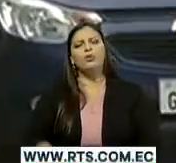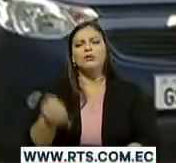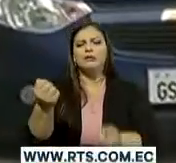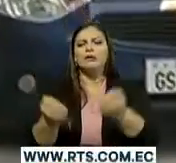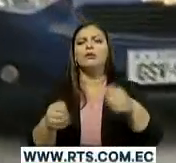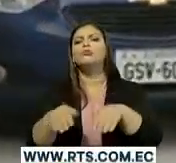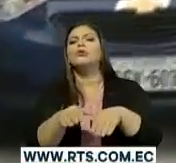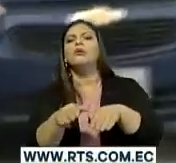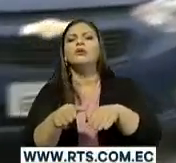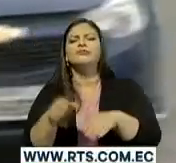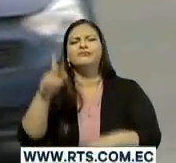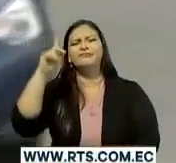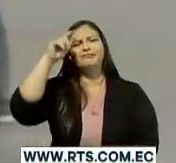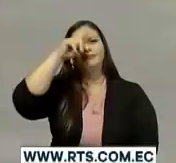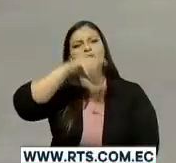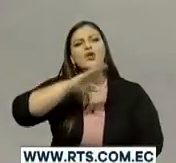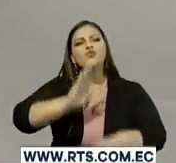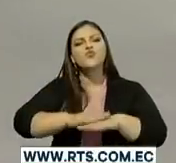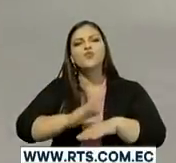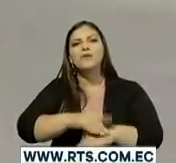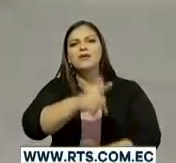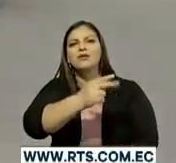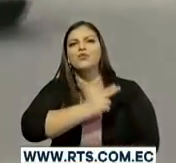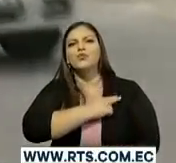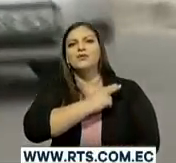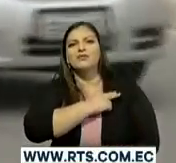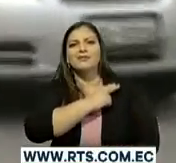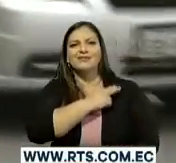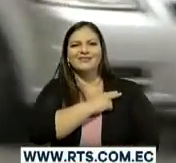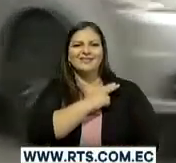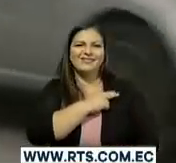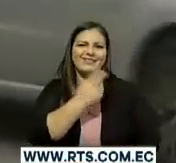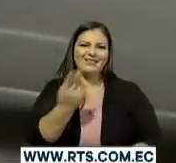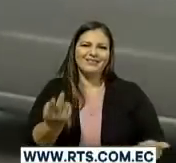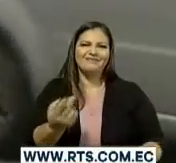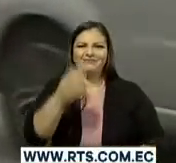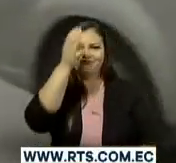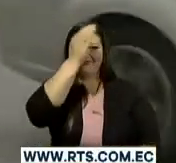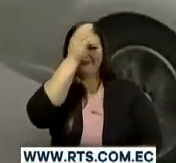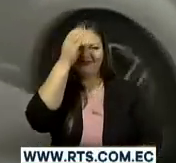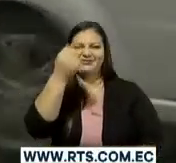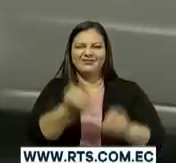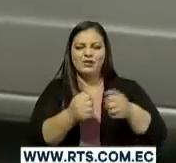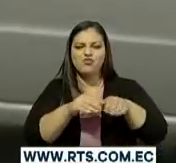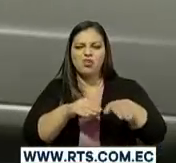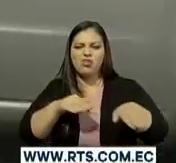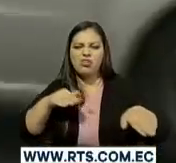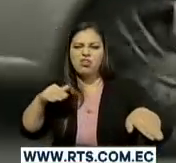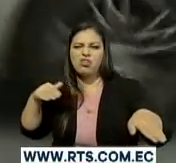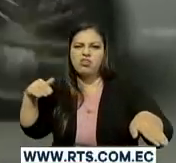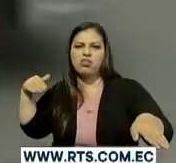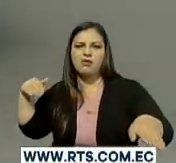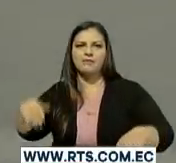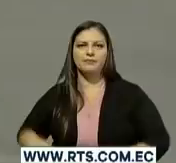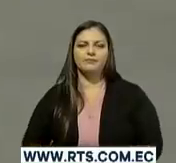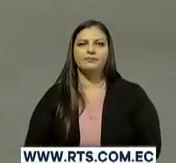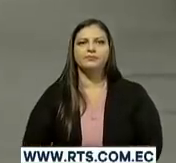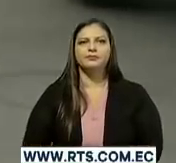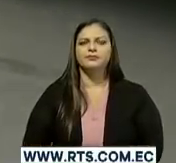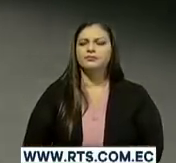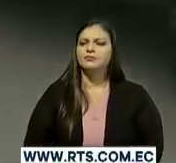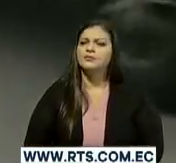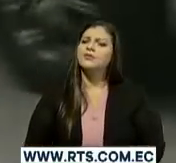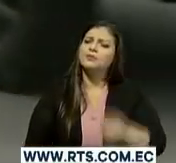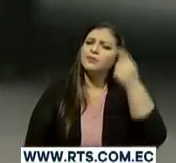como las genéticas y que los reductores para que la velocidad de los carros han soplado